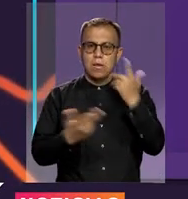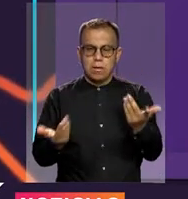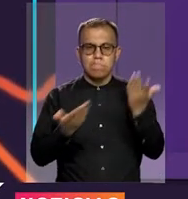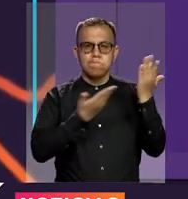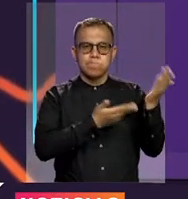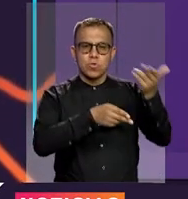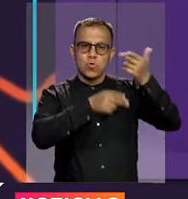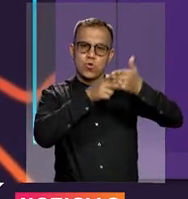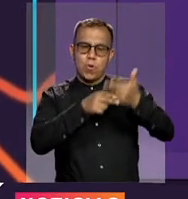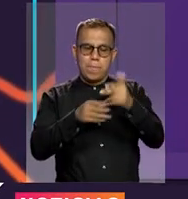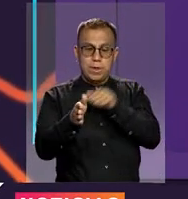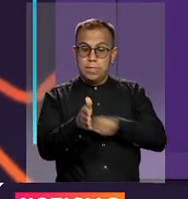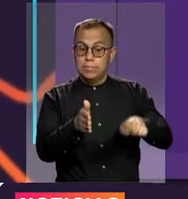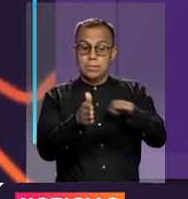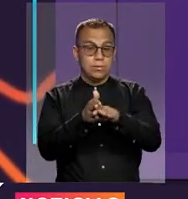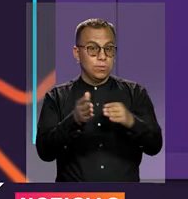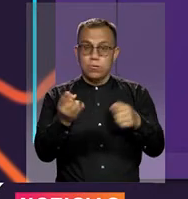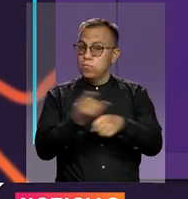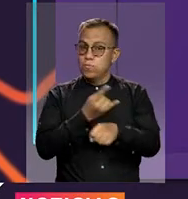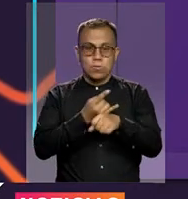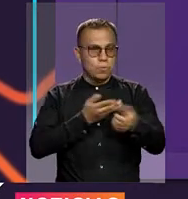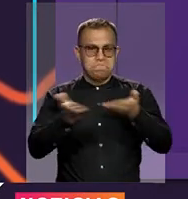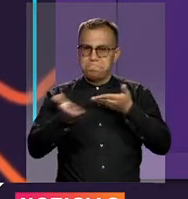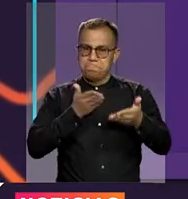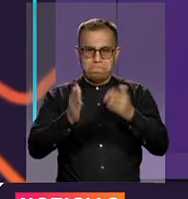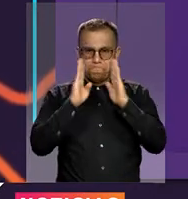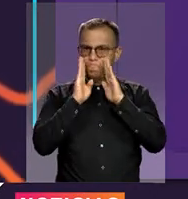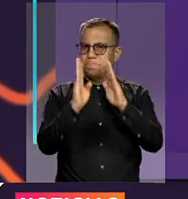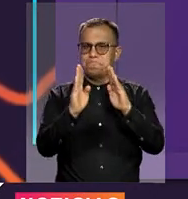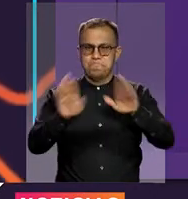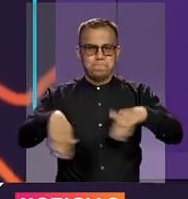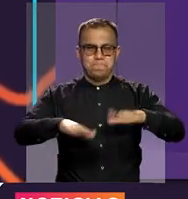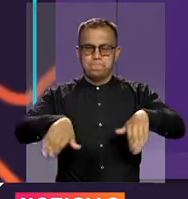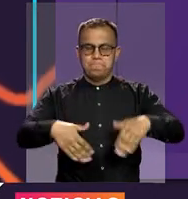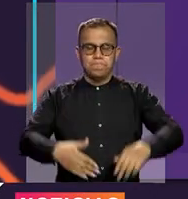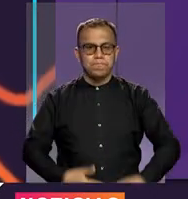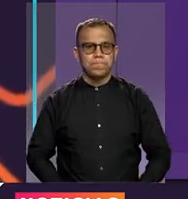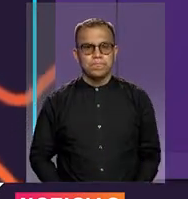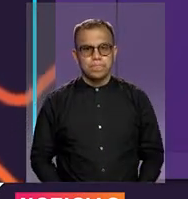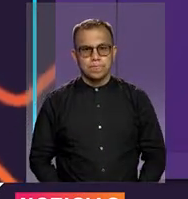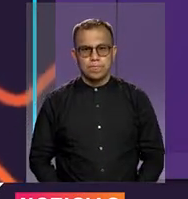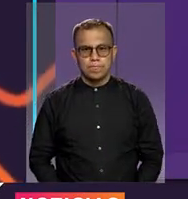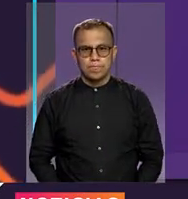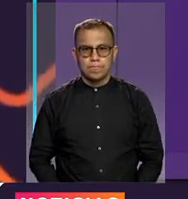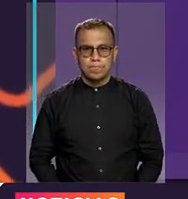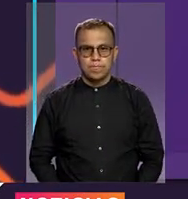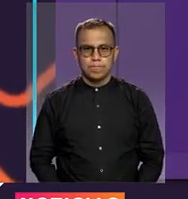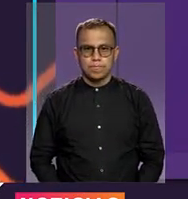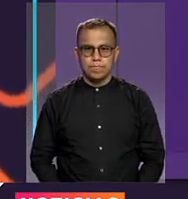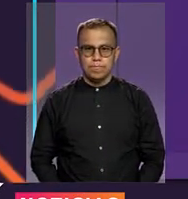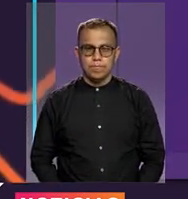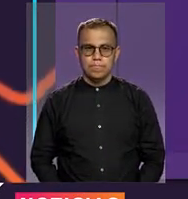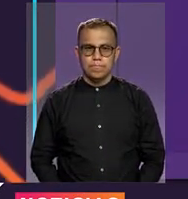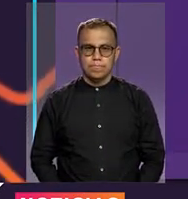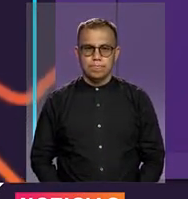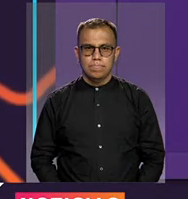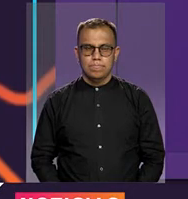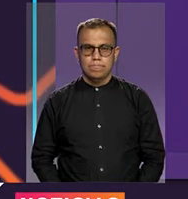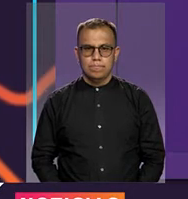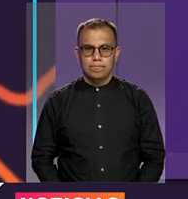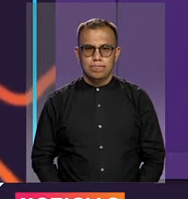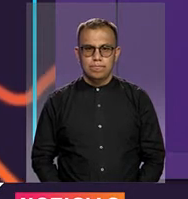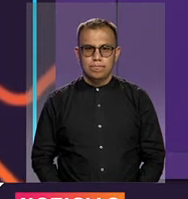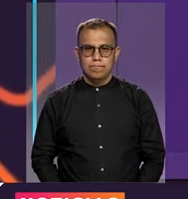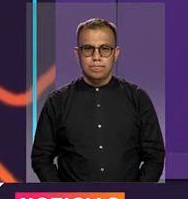Sur, Avenida Primero de Mayo, Policarpa, San Bernardo, San Victorino, Las